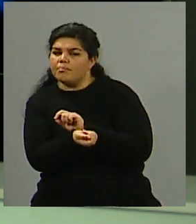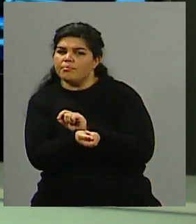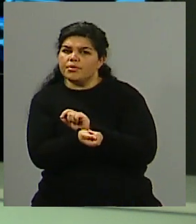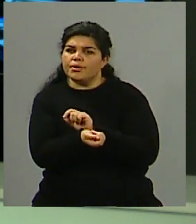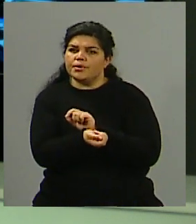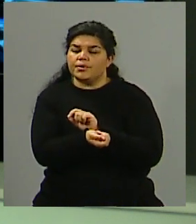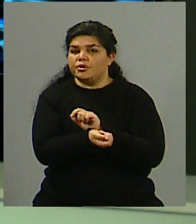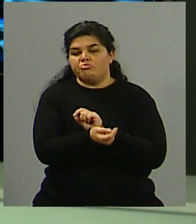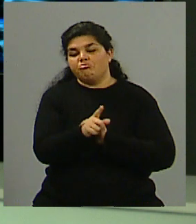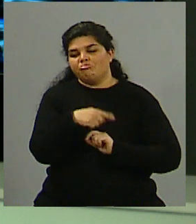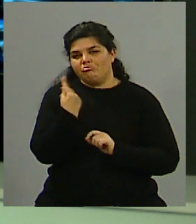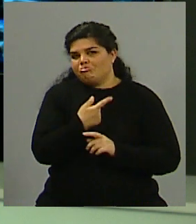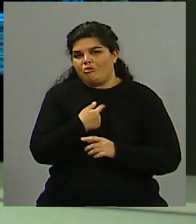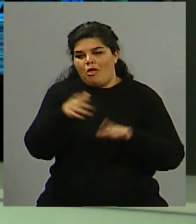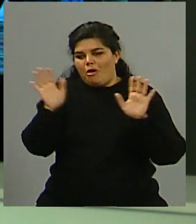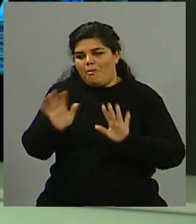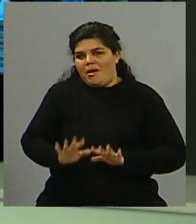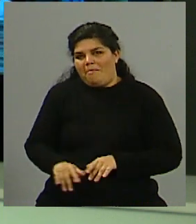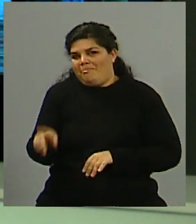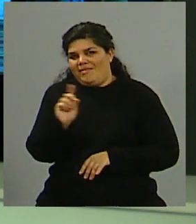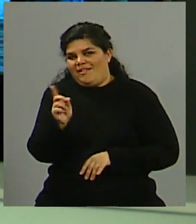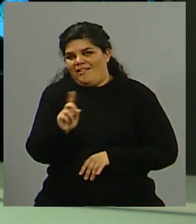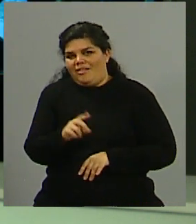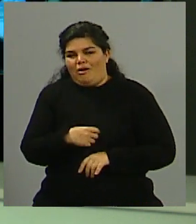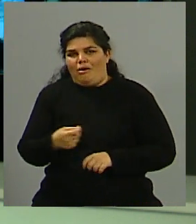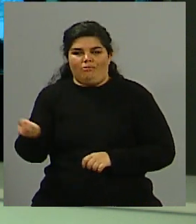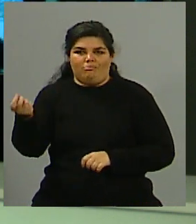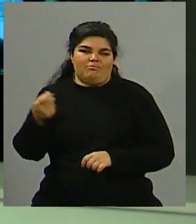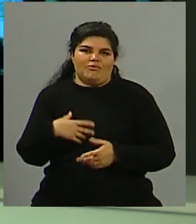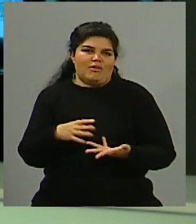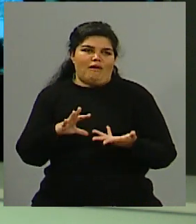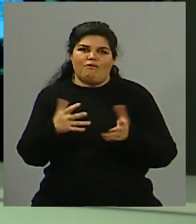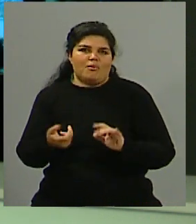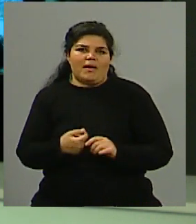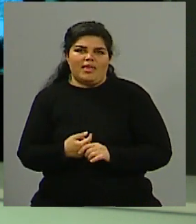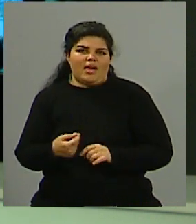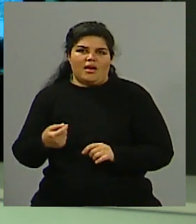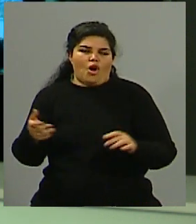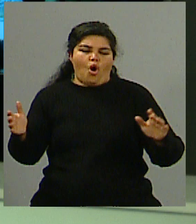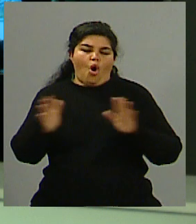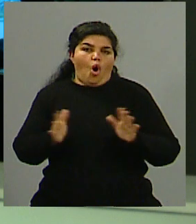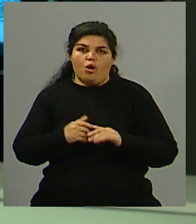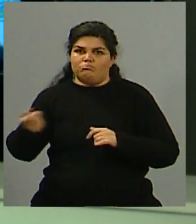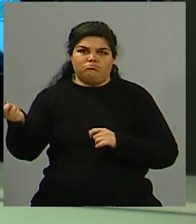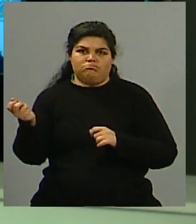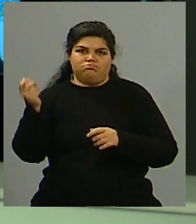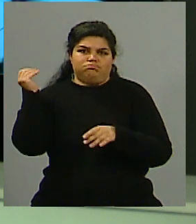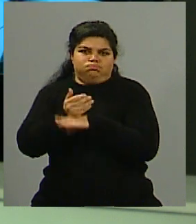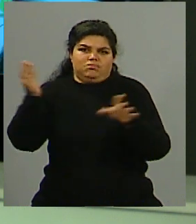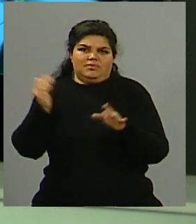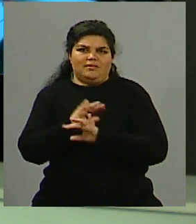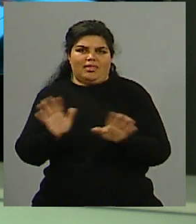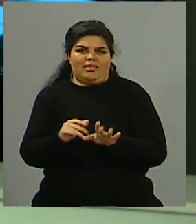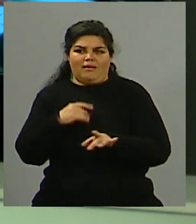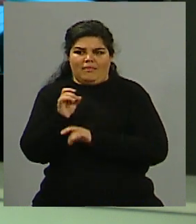para eso, pero que bueno, que en definitiva nos puso en un lugar diferente a todos. Sí, por